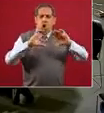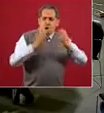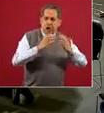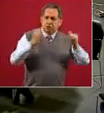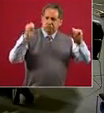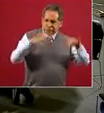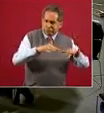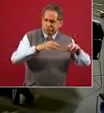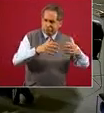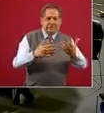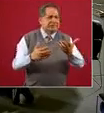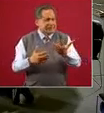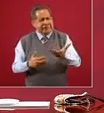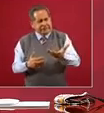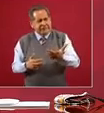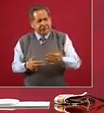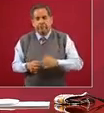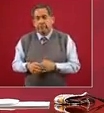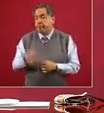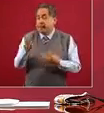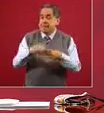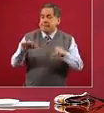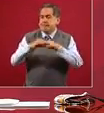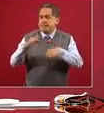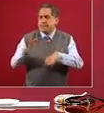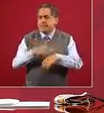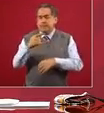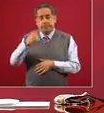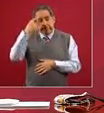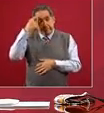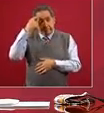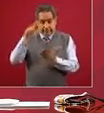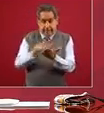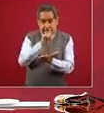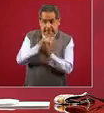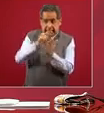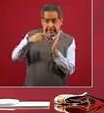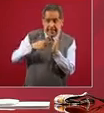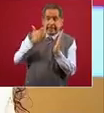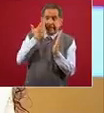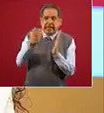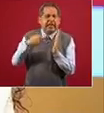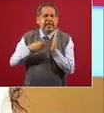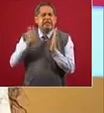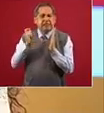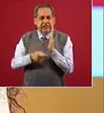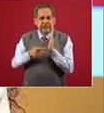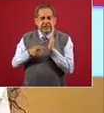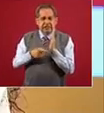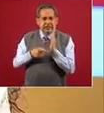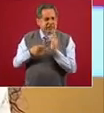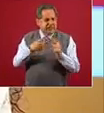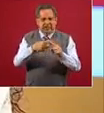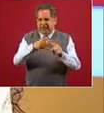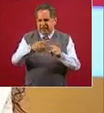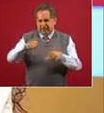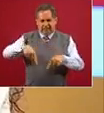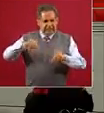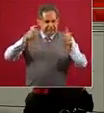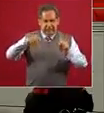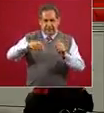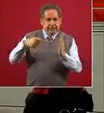qué es importantísimo? Porque lo que busca la reforma, y tiene que ver con los diferentes temas aquí